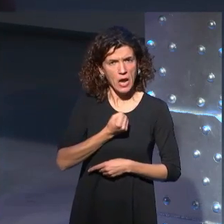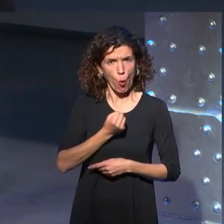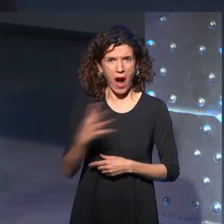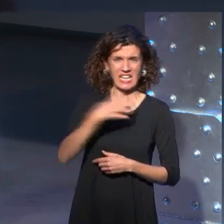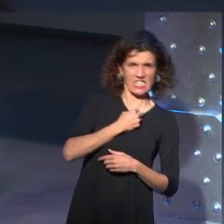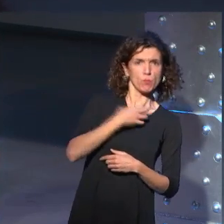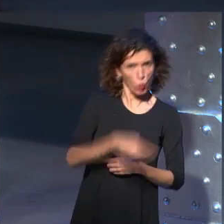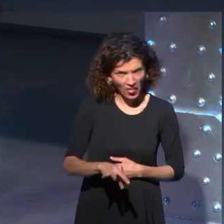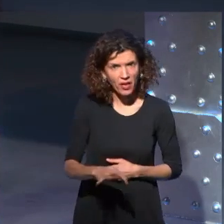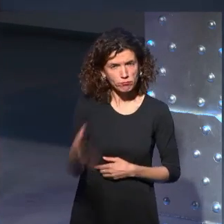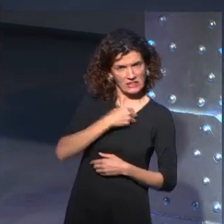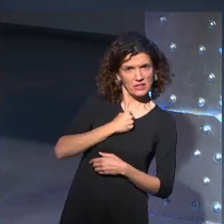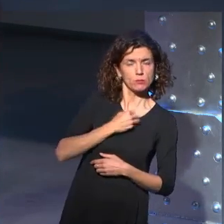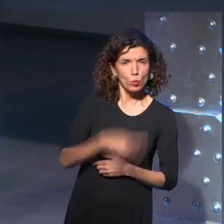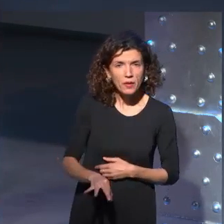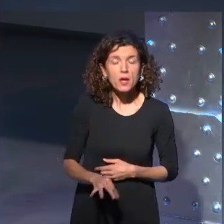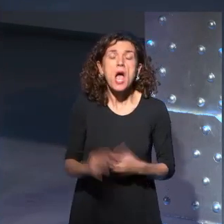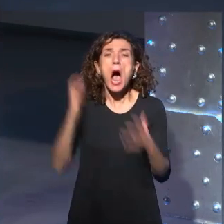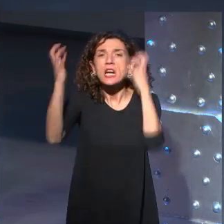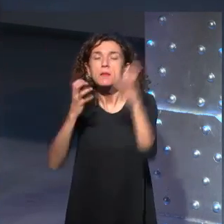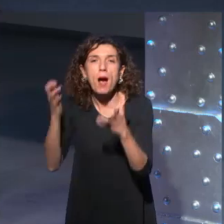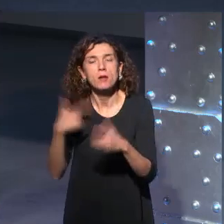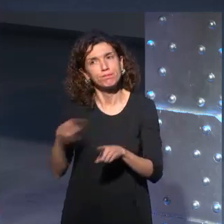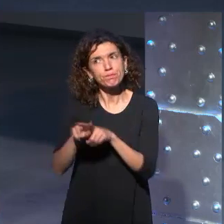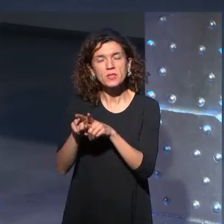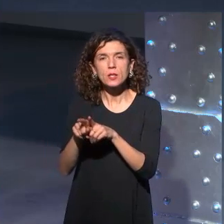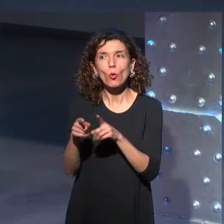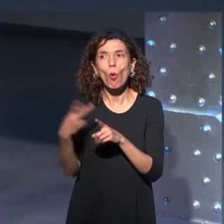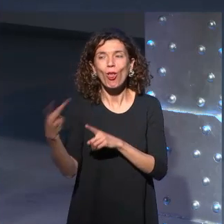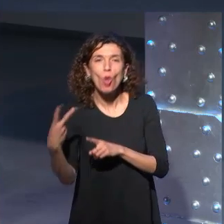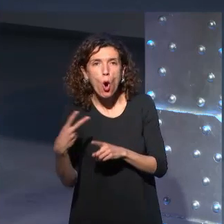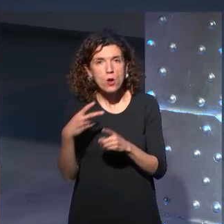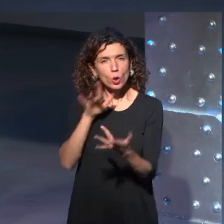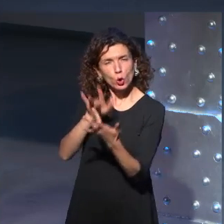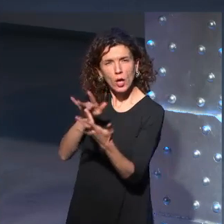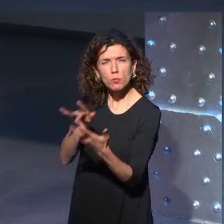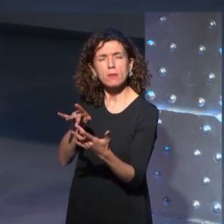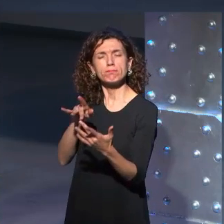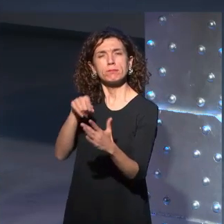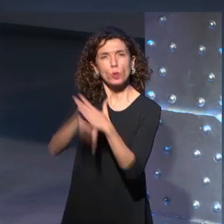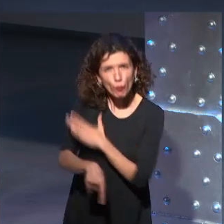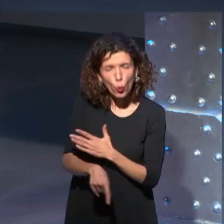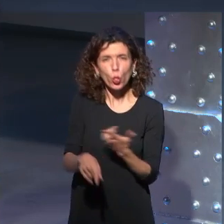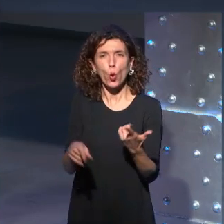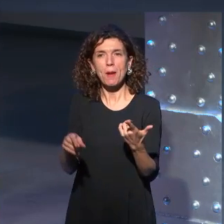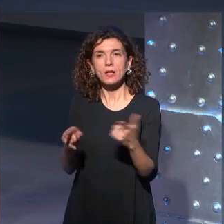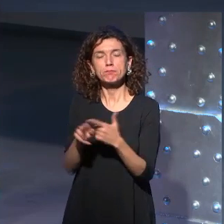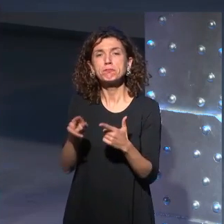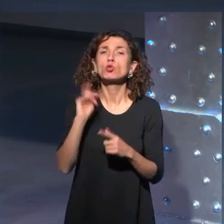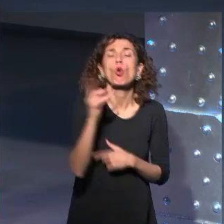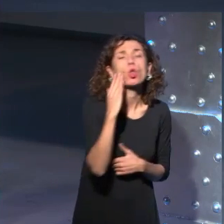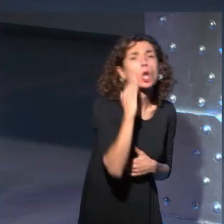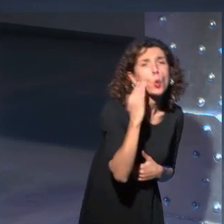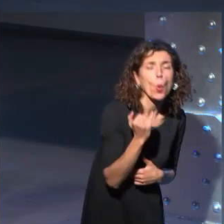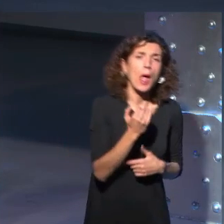entonces el animal se convierte en una relación mucho más interesante y mucho más profunda que solamente el de la ternura y el